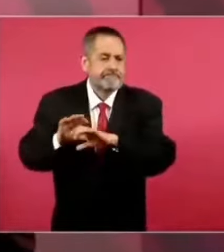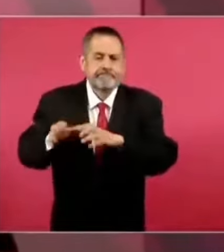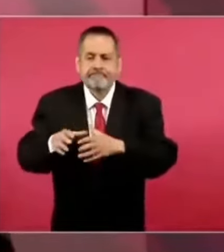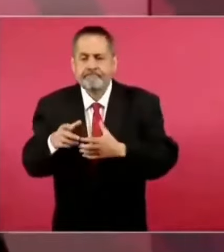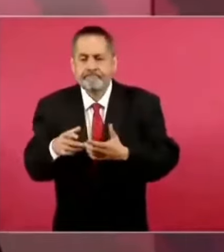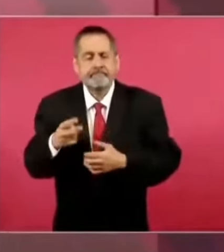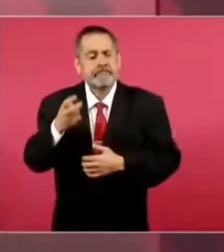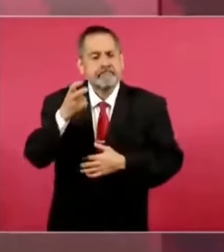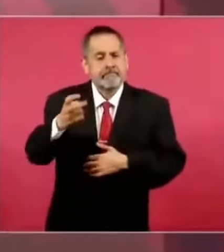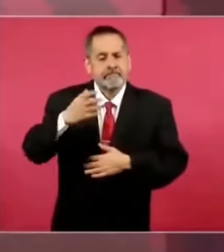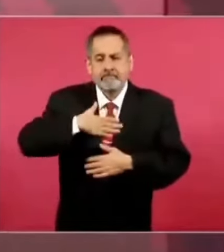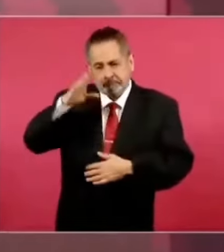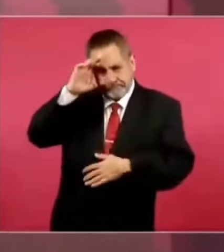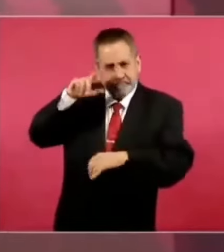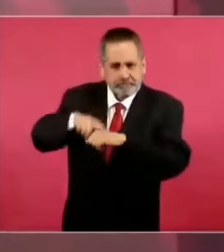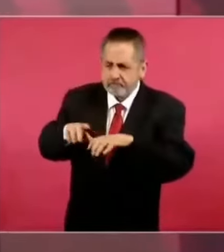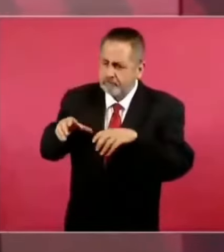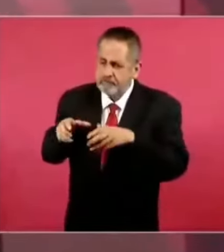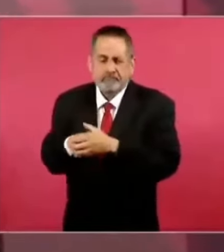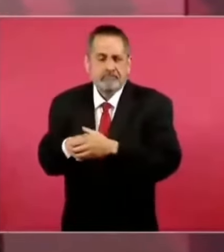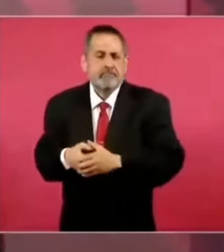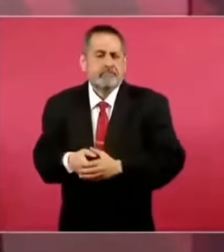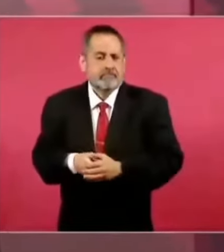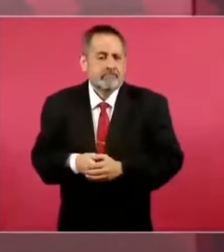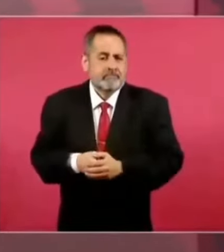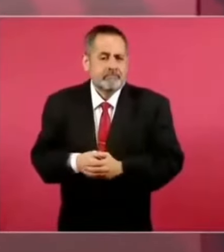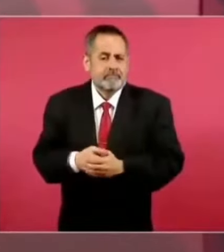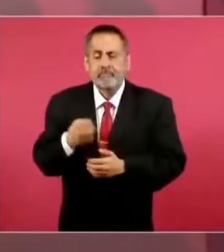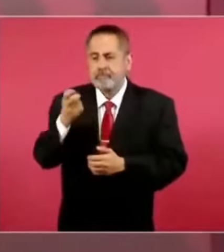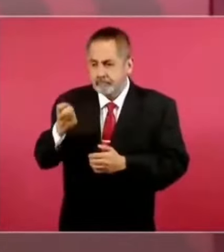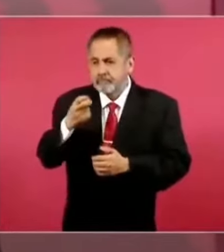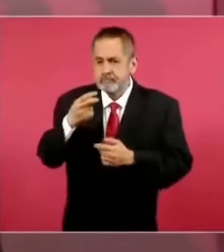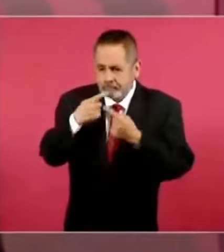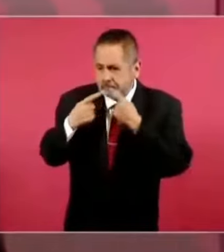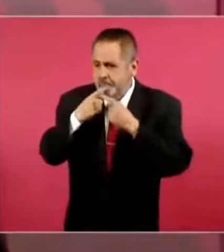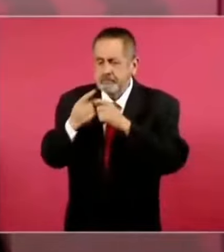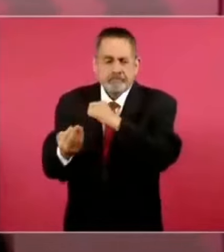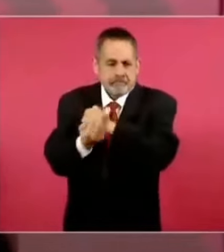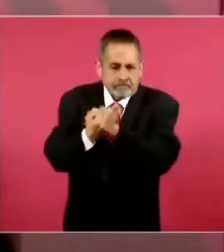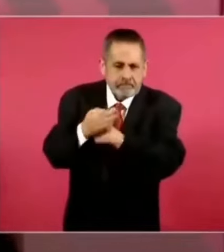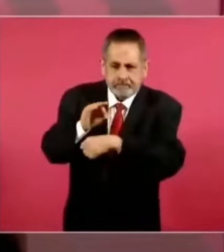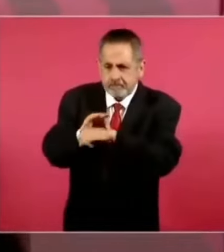Nuestras culturas es lo que nos ha protegido